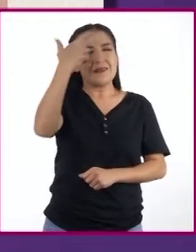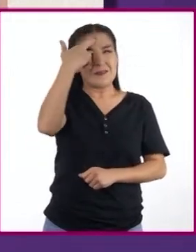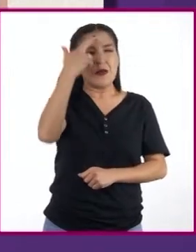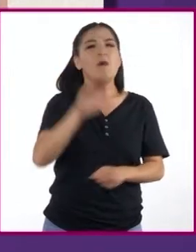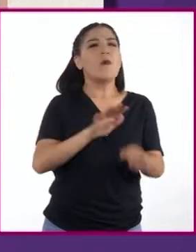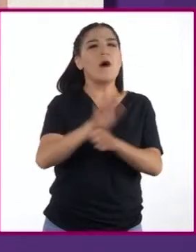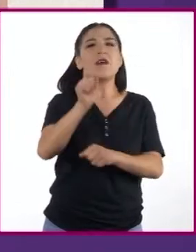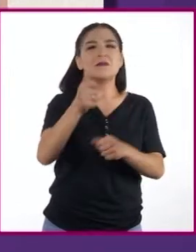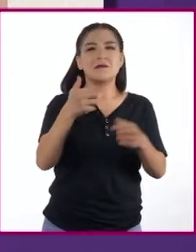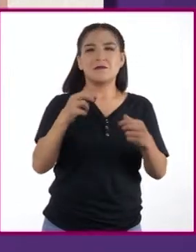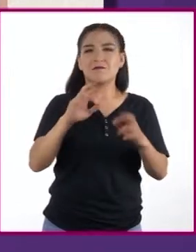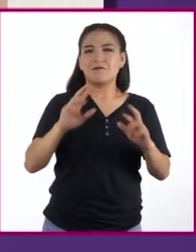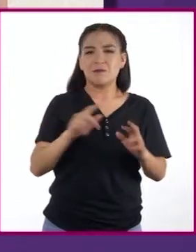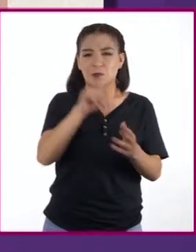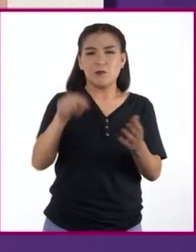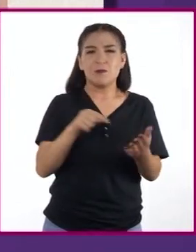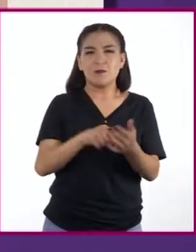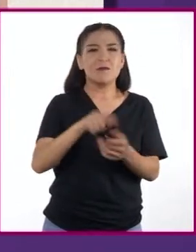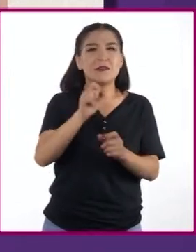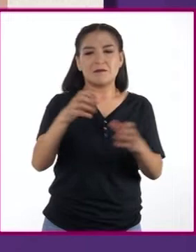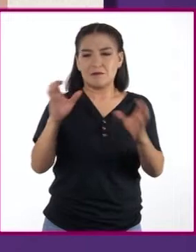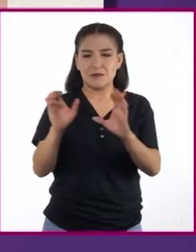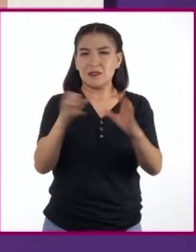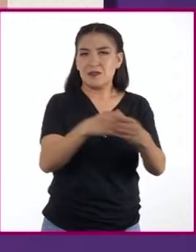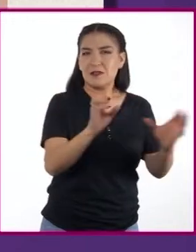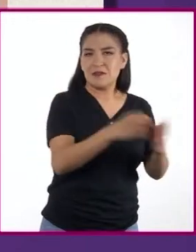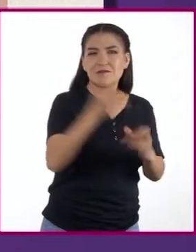grupo étnico pertenece ella?